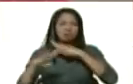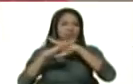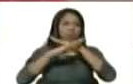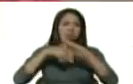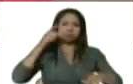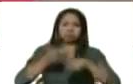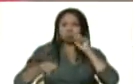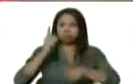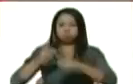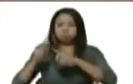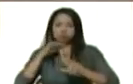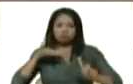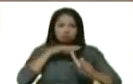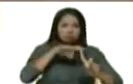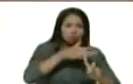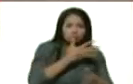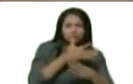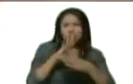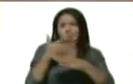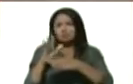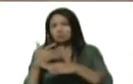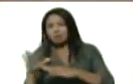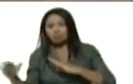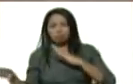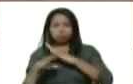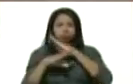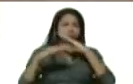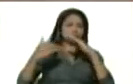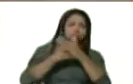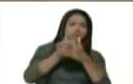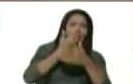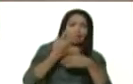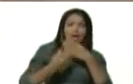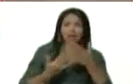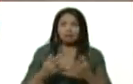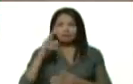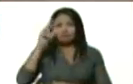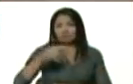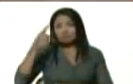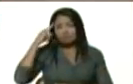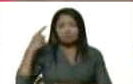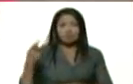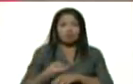de la persecución, de los golpes del imperialismo que son diarios,